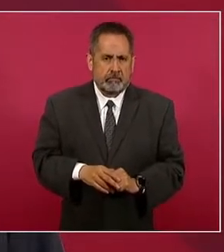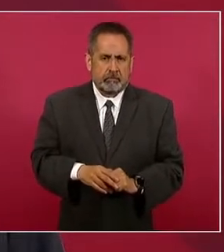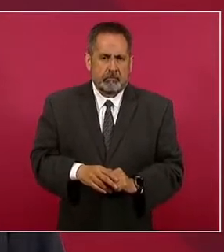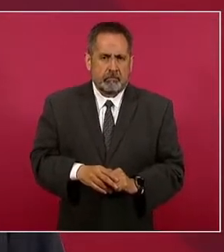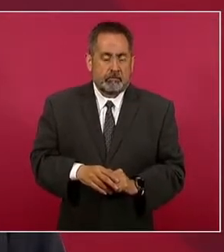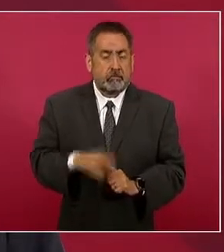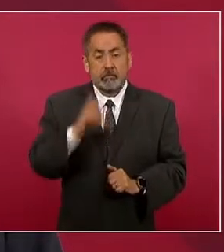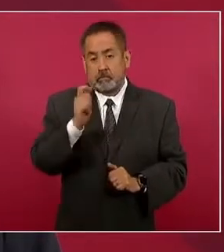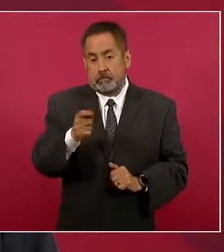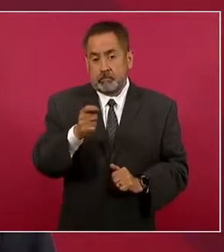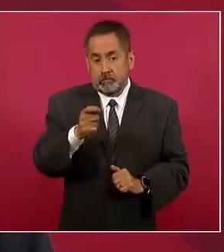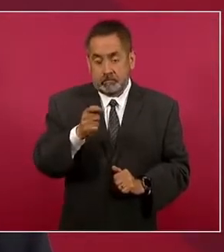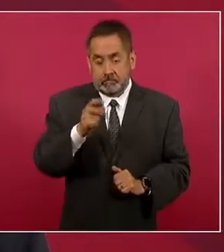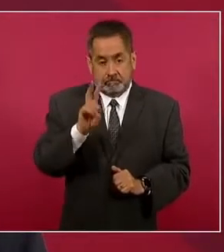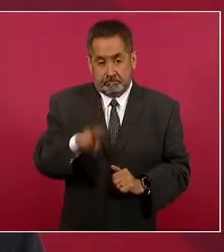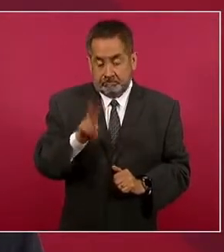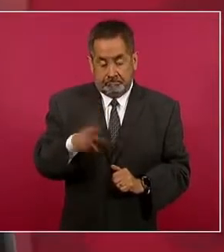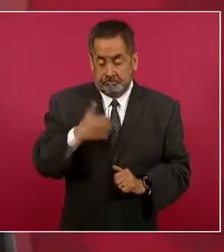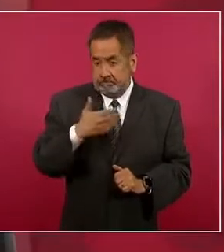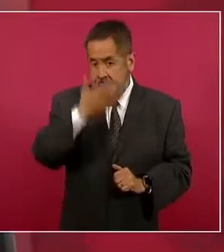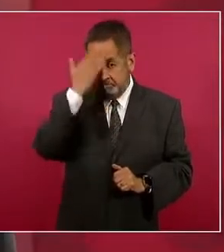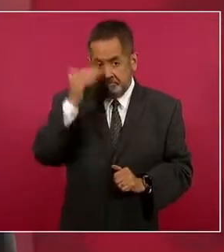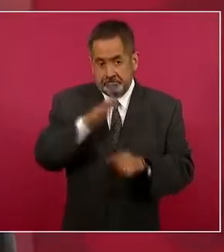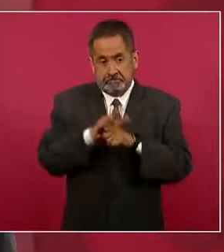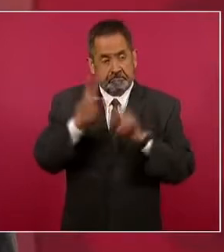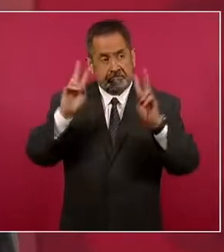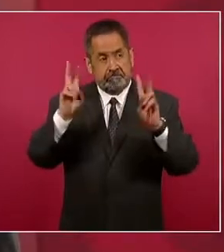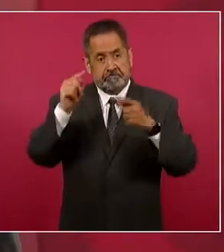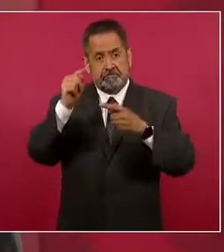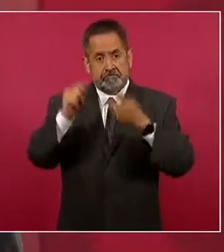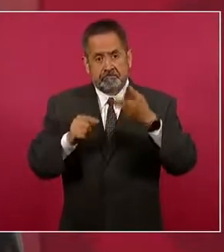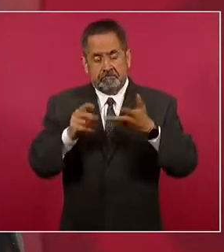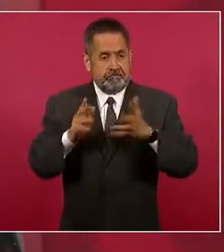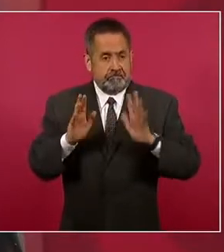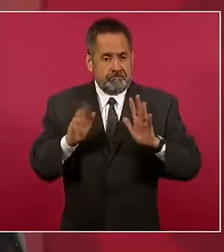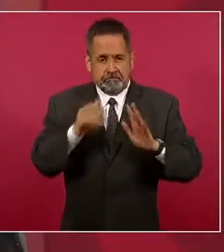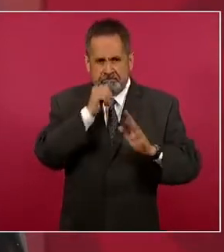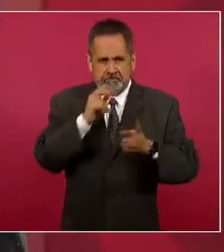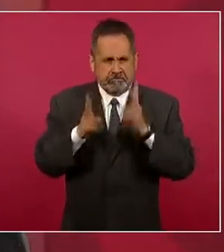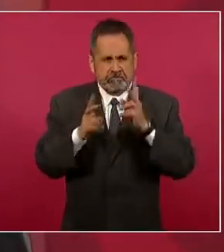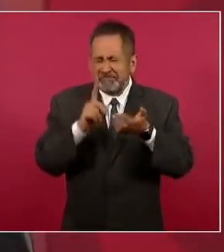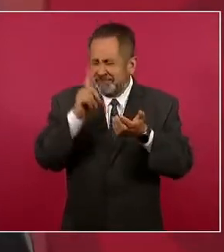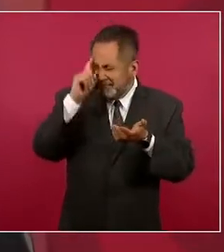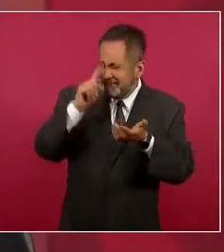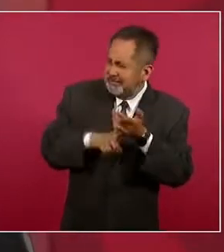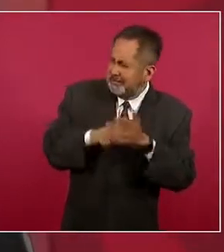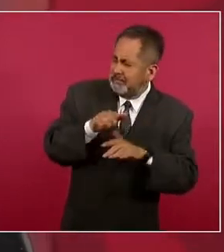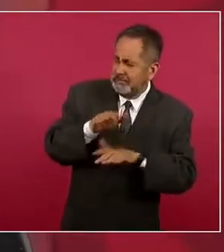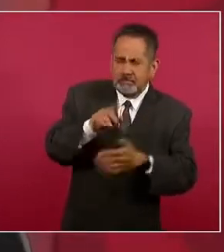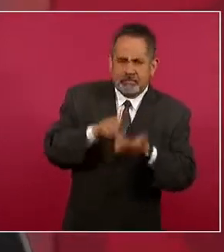Lo cierto es que no sé cuál es el propósito. Creo que